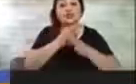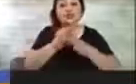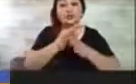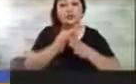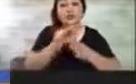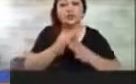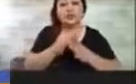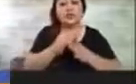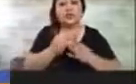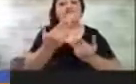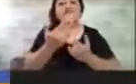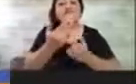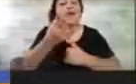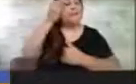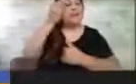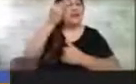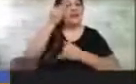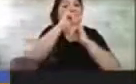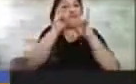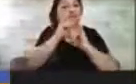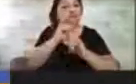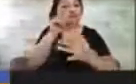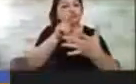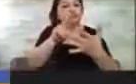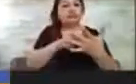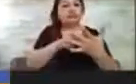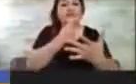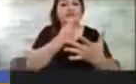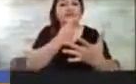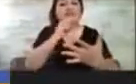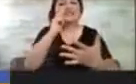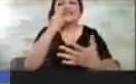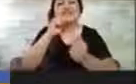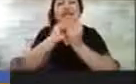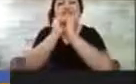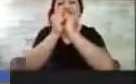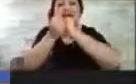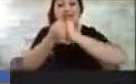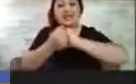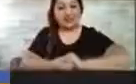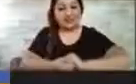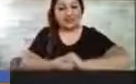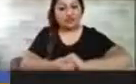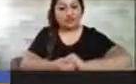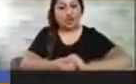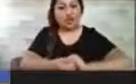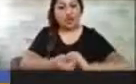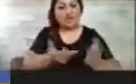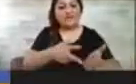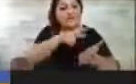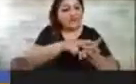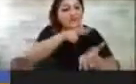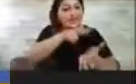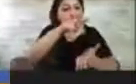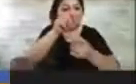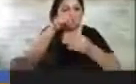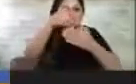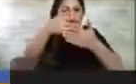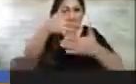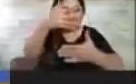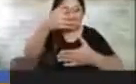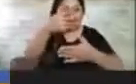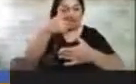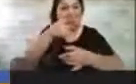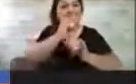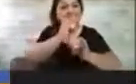de lectura fácil, que es una metodología de adaptación y validación de texto para que el mensaje llegue a todos